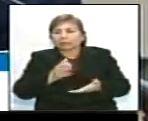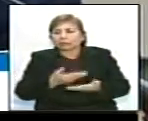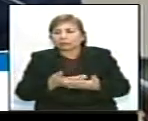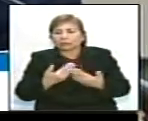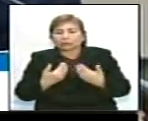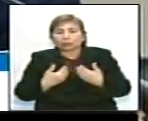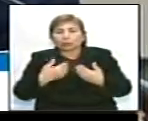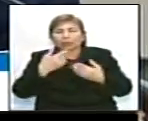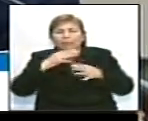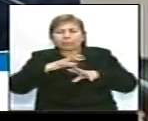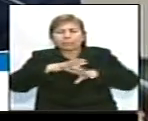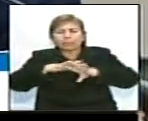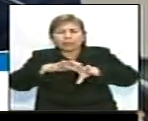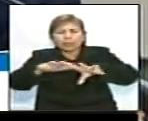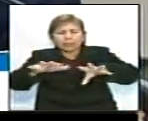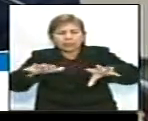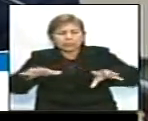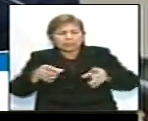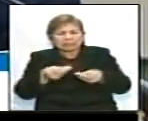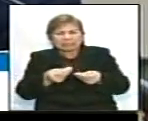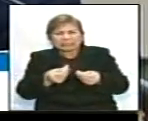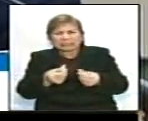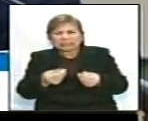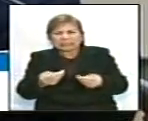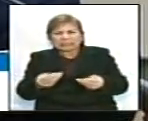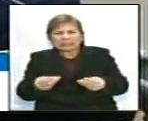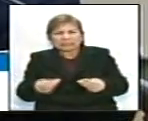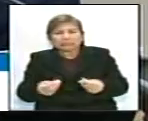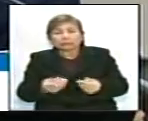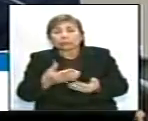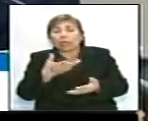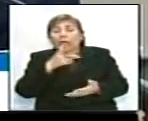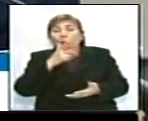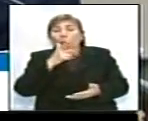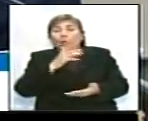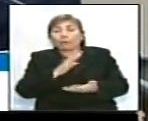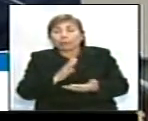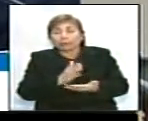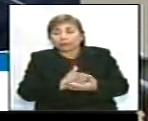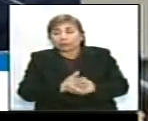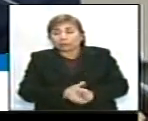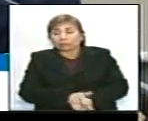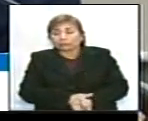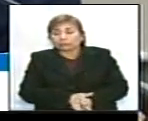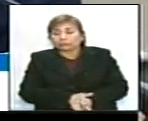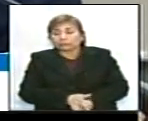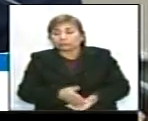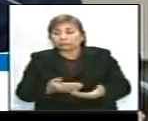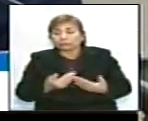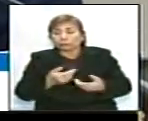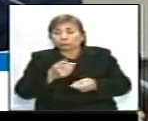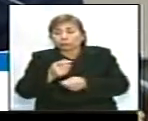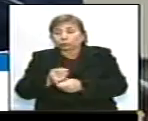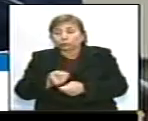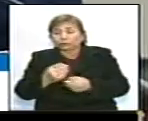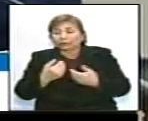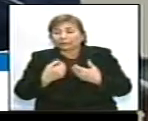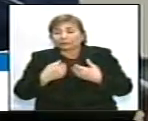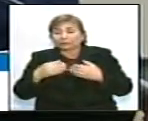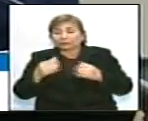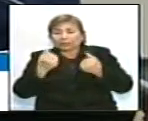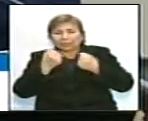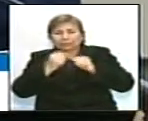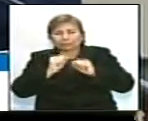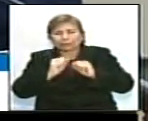en un desierto, en una zona que tiene problemas de agua, un cultivo como ese. Entonces, estamos haciendo un